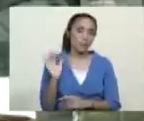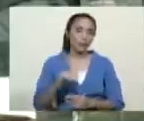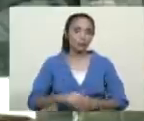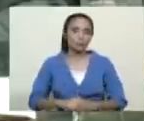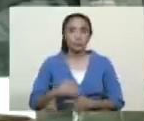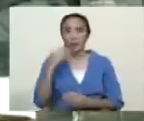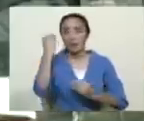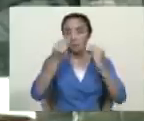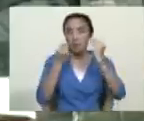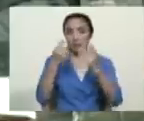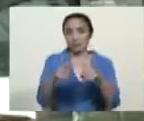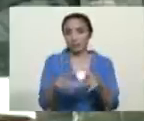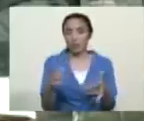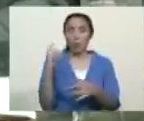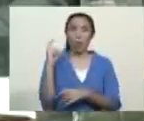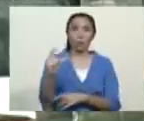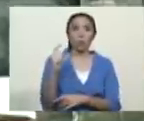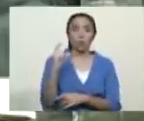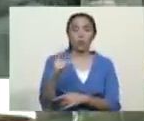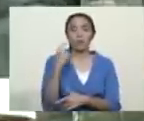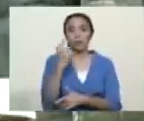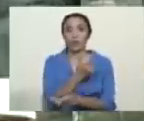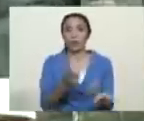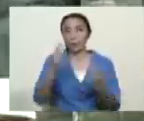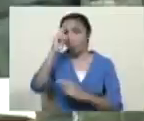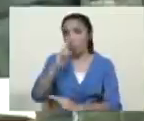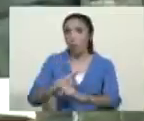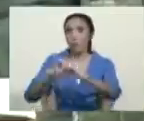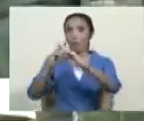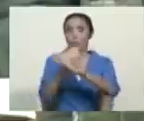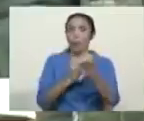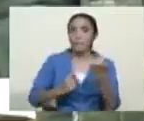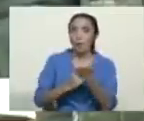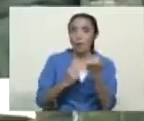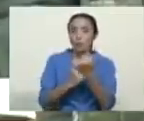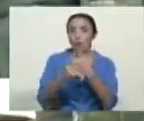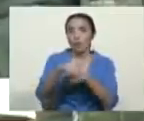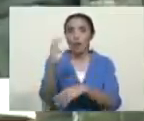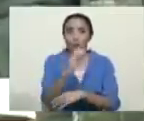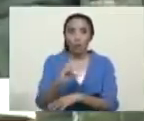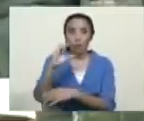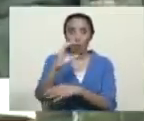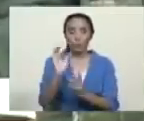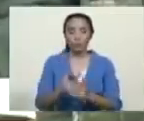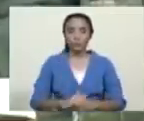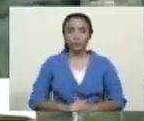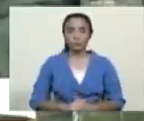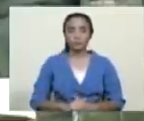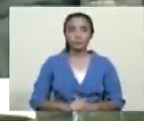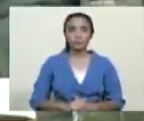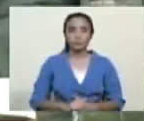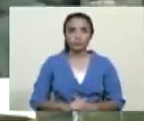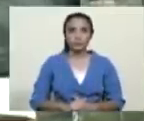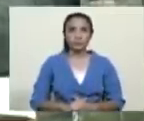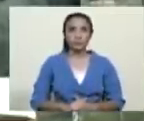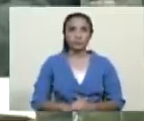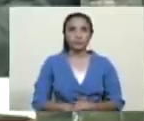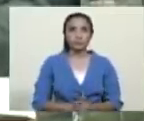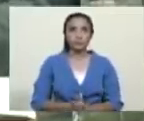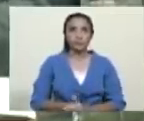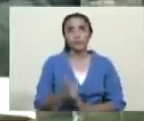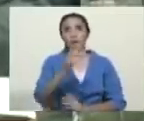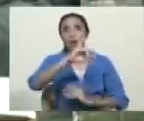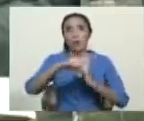considera como una acción heroica de los que desafían a las autoridades. Y